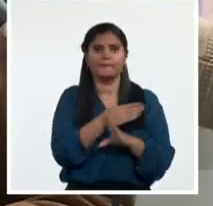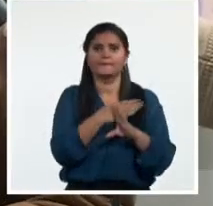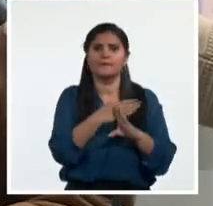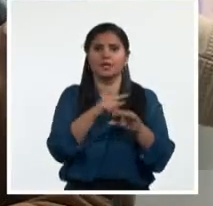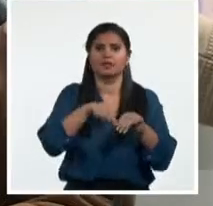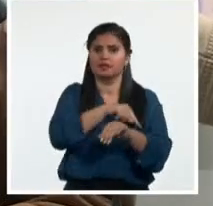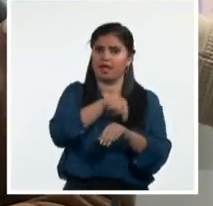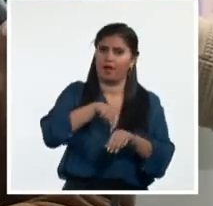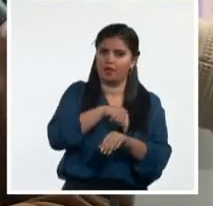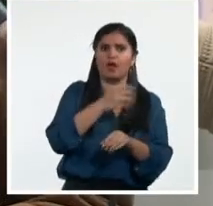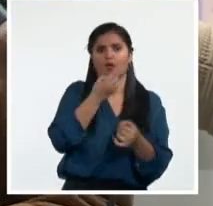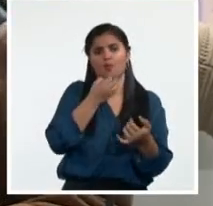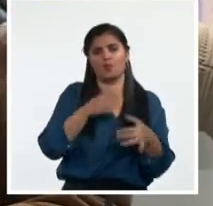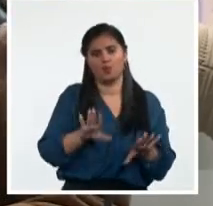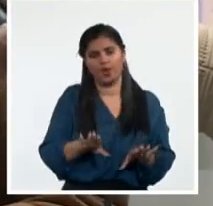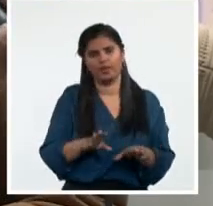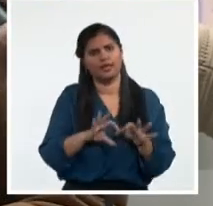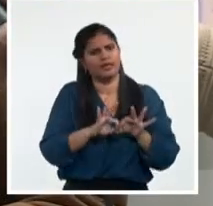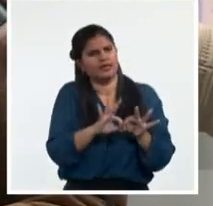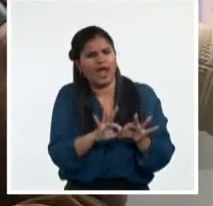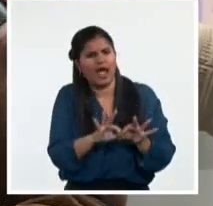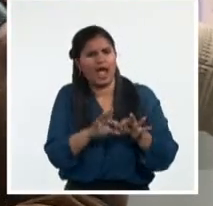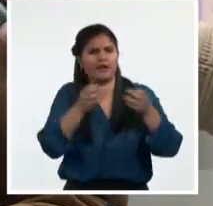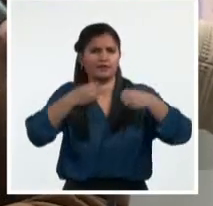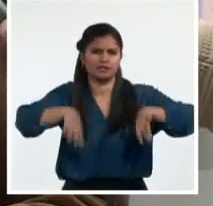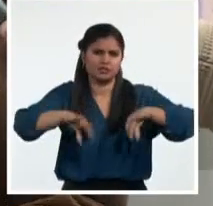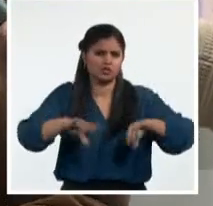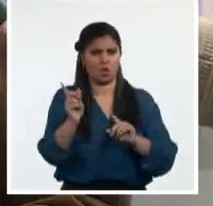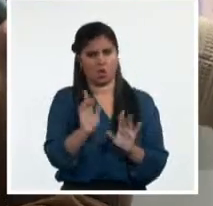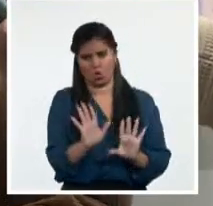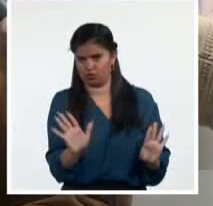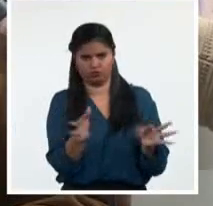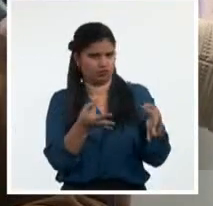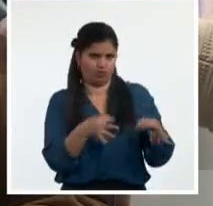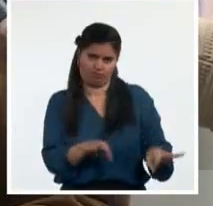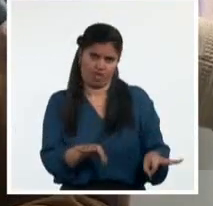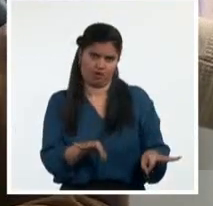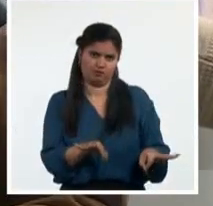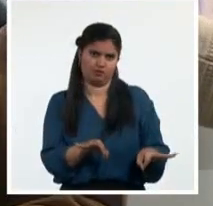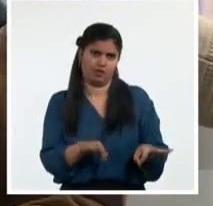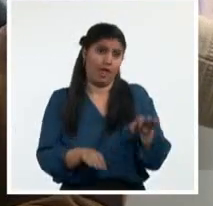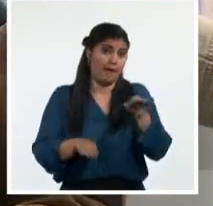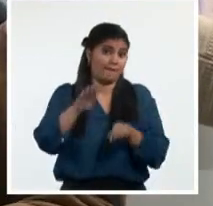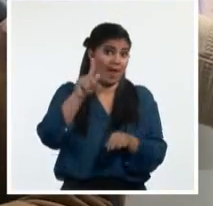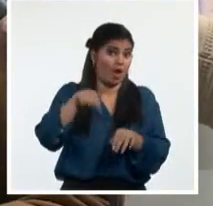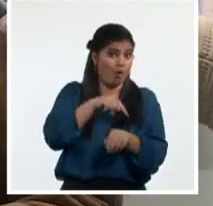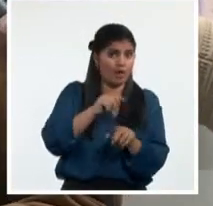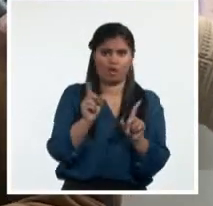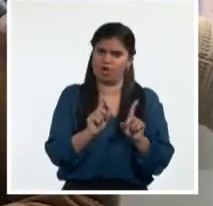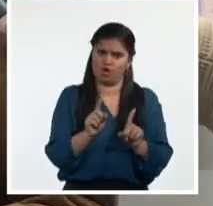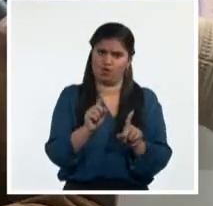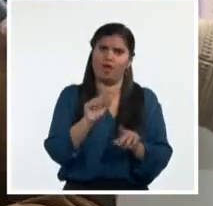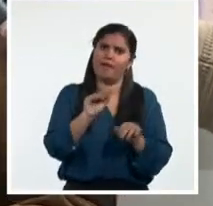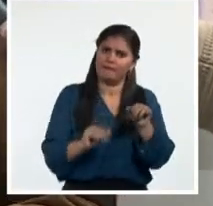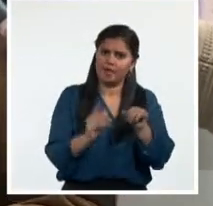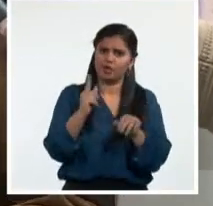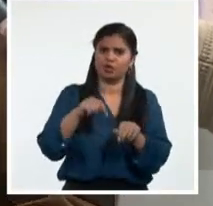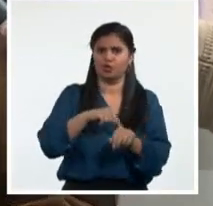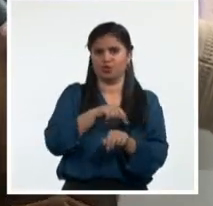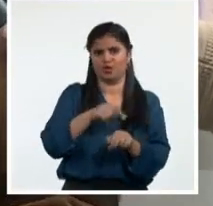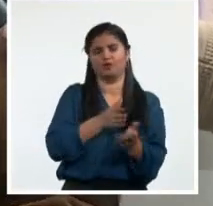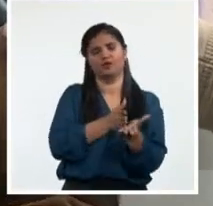enero no ha superado la hora, y eso es lo que estamos pronosticando para el día de hoy, de mantenerse las